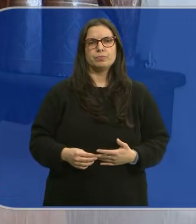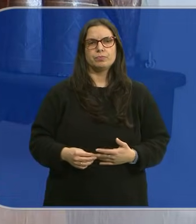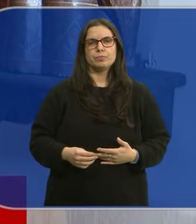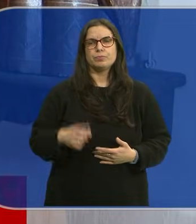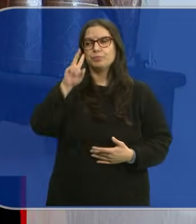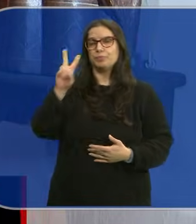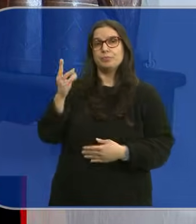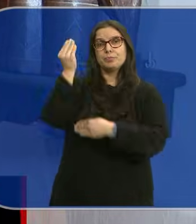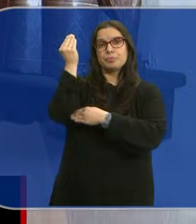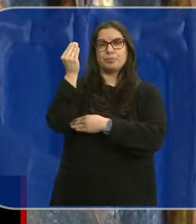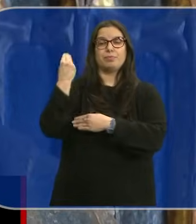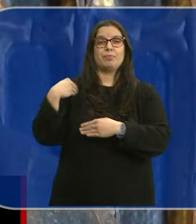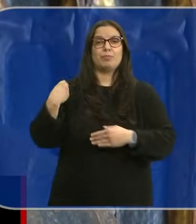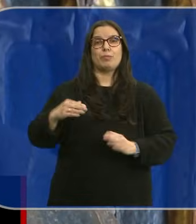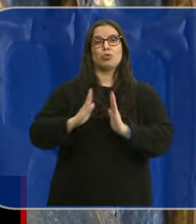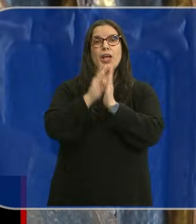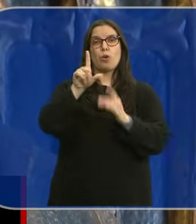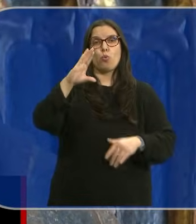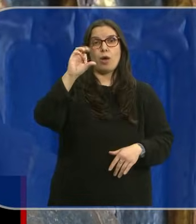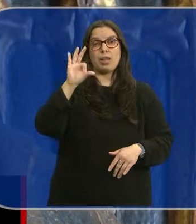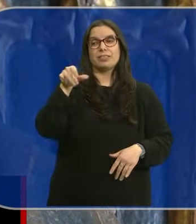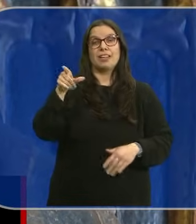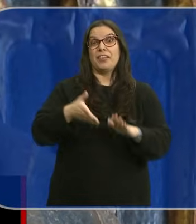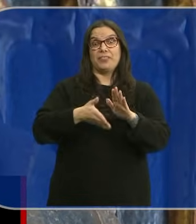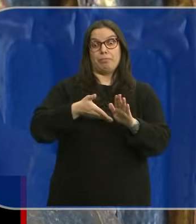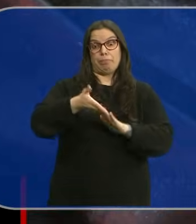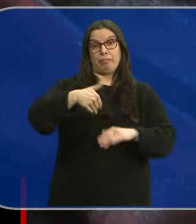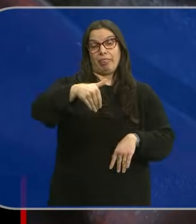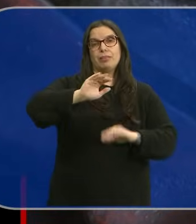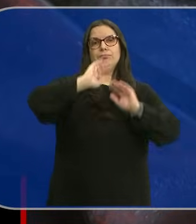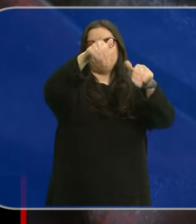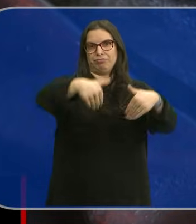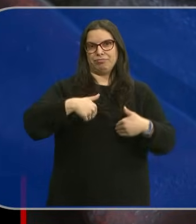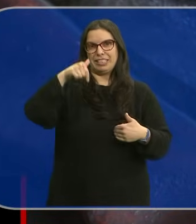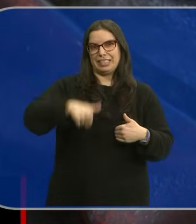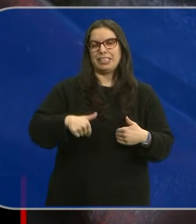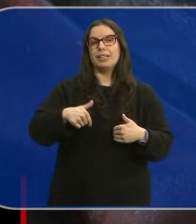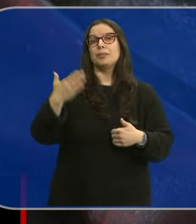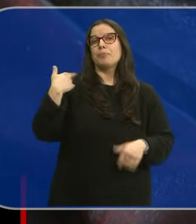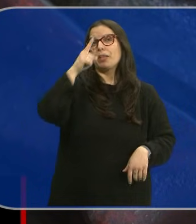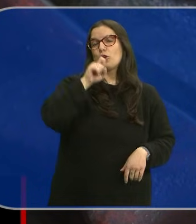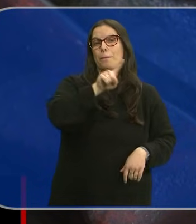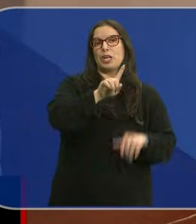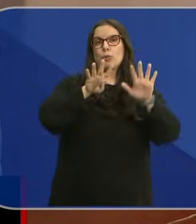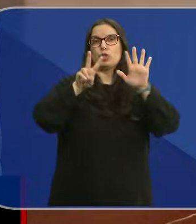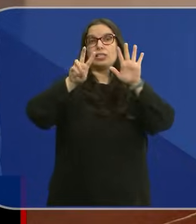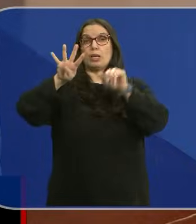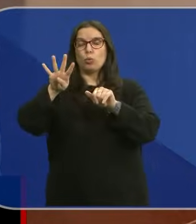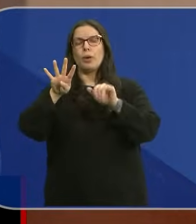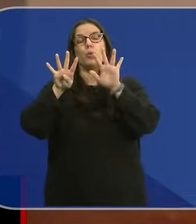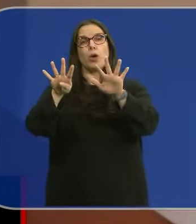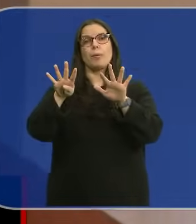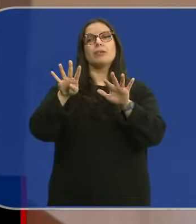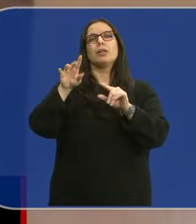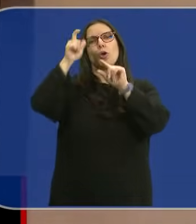La talla del evangelista San Lucas está más cerca de volver a casa. Fue saqueada en 1979 de la iglesia de Astudillo,